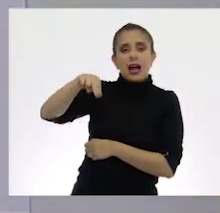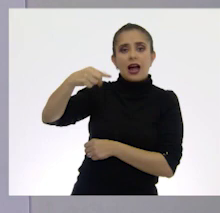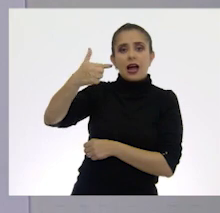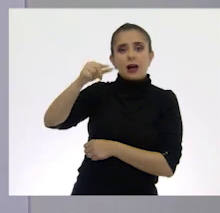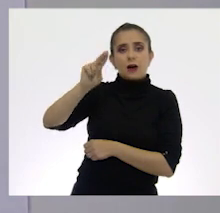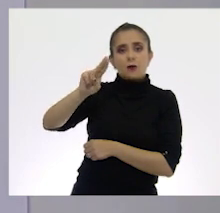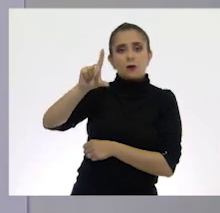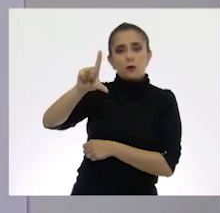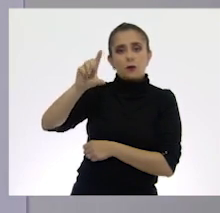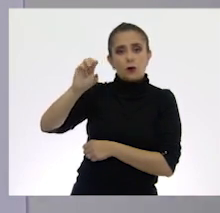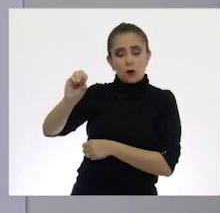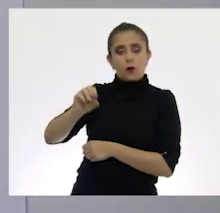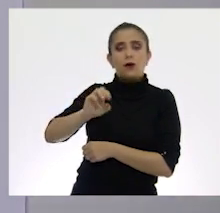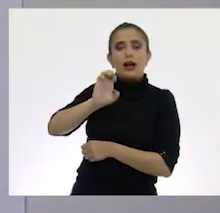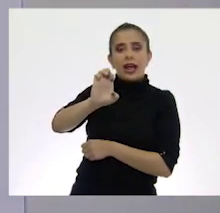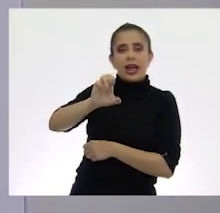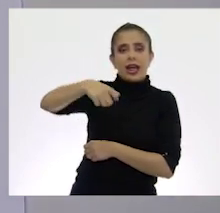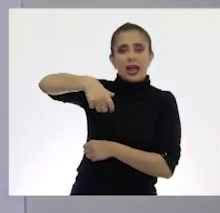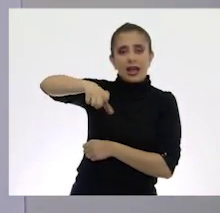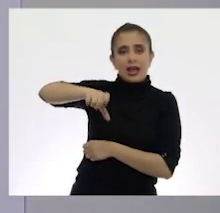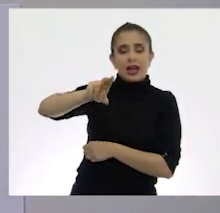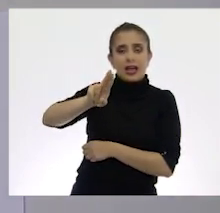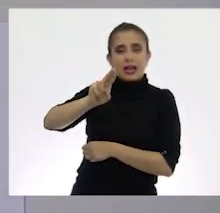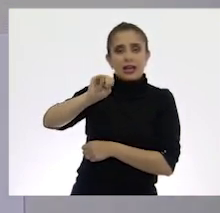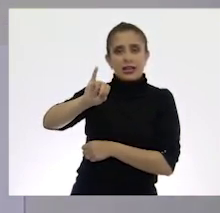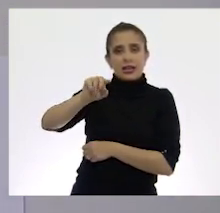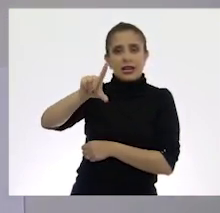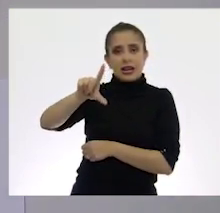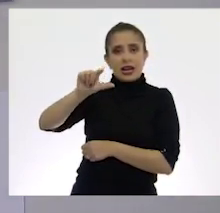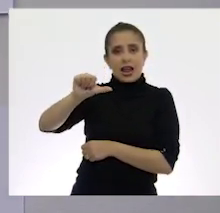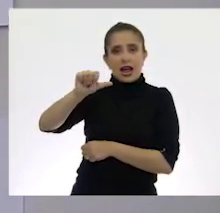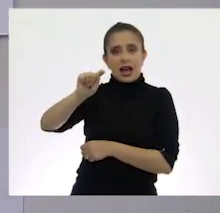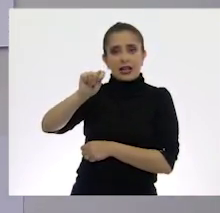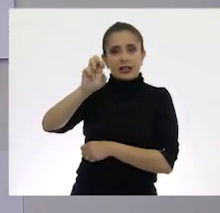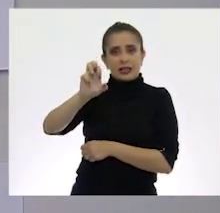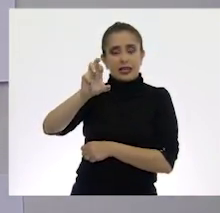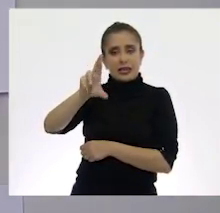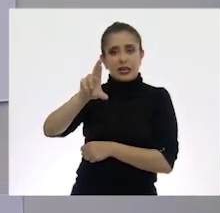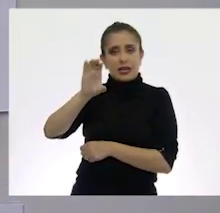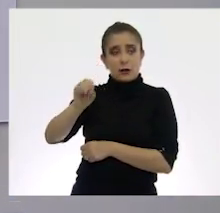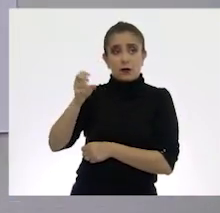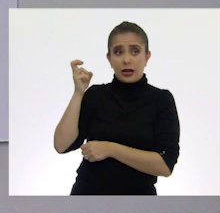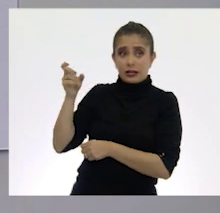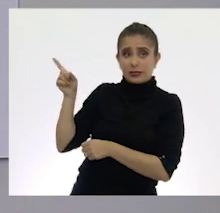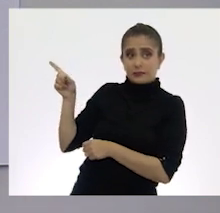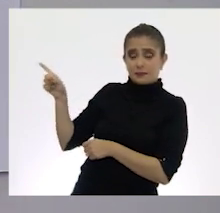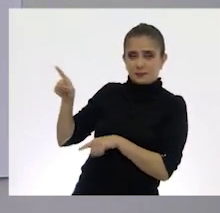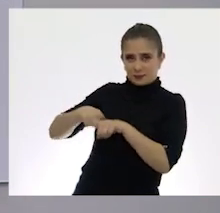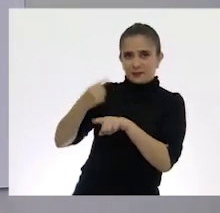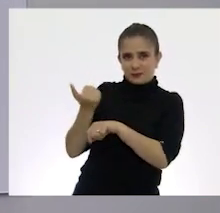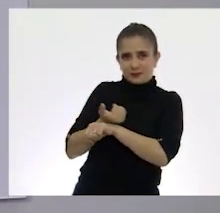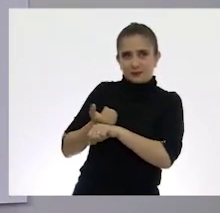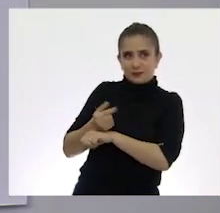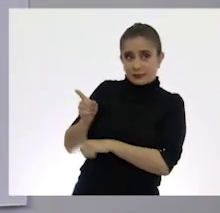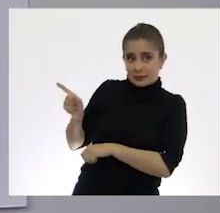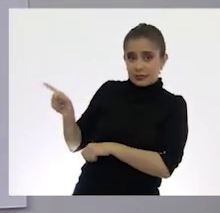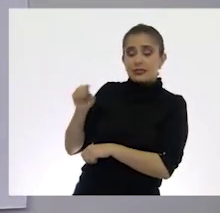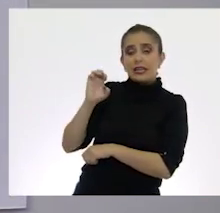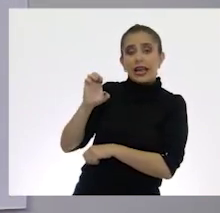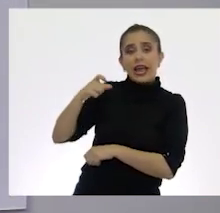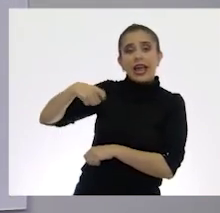equilátero. Obsérvenlo bien, es el que tenemos ahí en amarillo. Ese es un triángulo